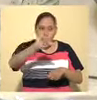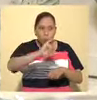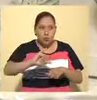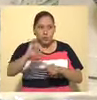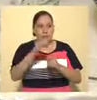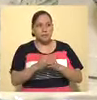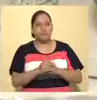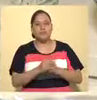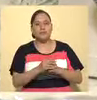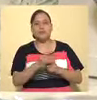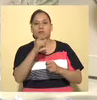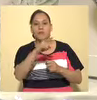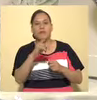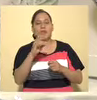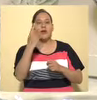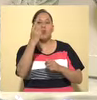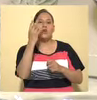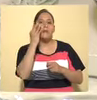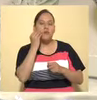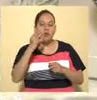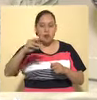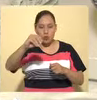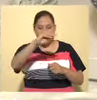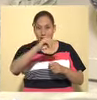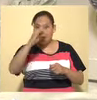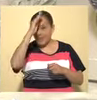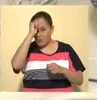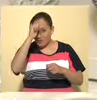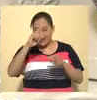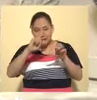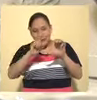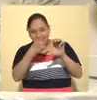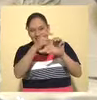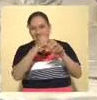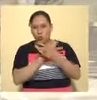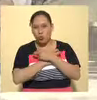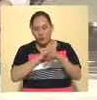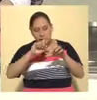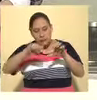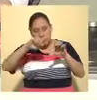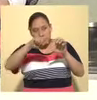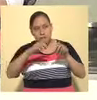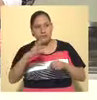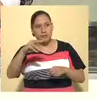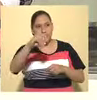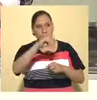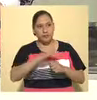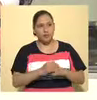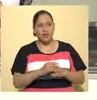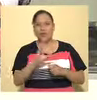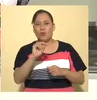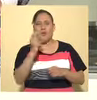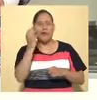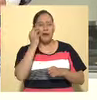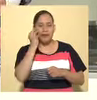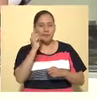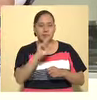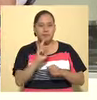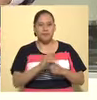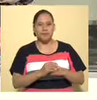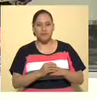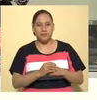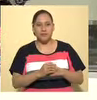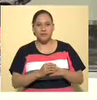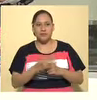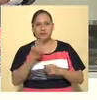pecado. El jugo de limón. Acuérdense de quitarle las semillitas. Sí, queso agria. No, no agria, pero pues te va a tocar un pedazo de